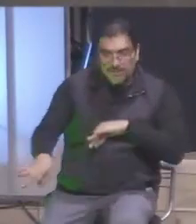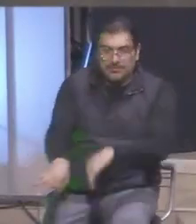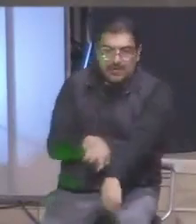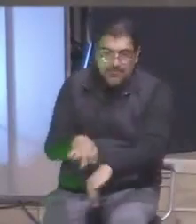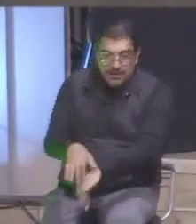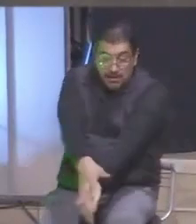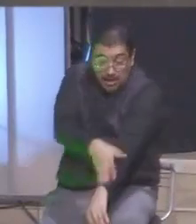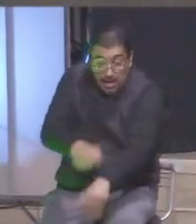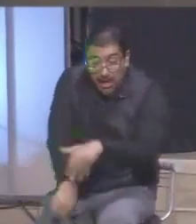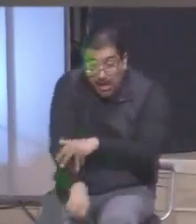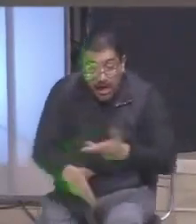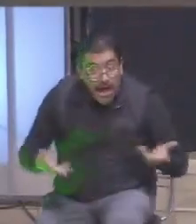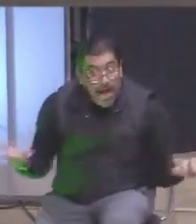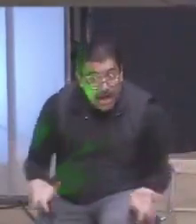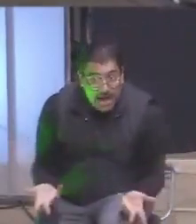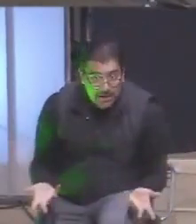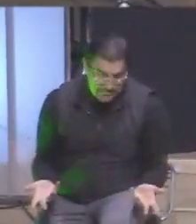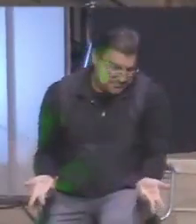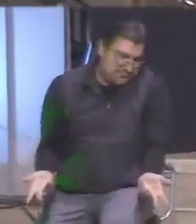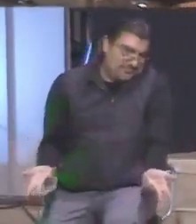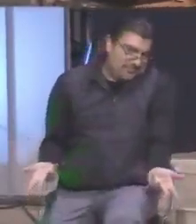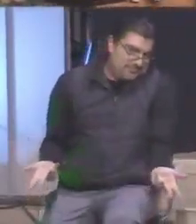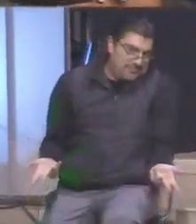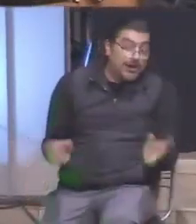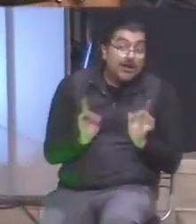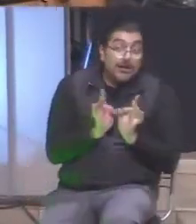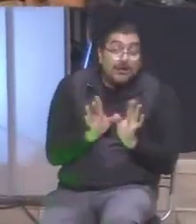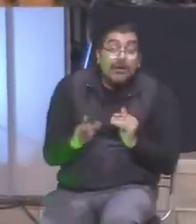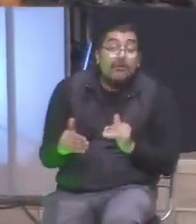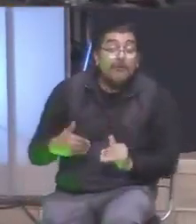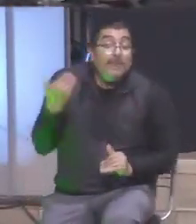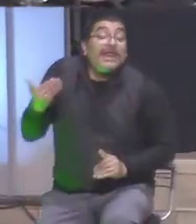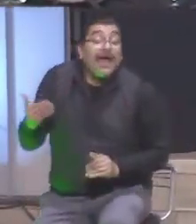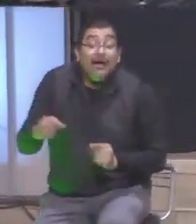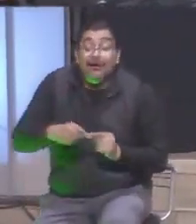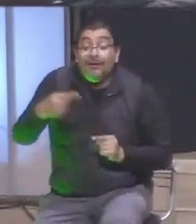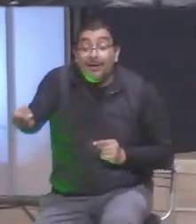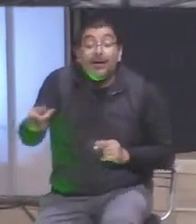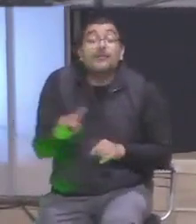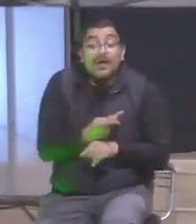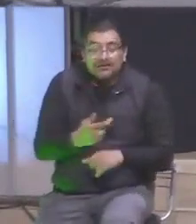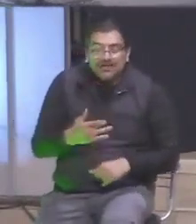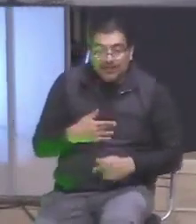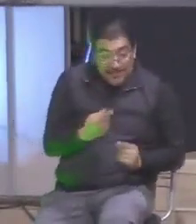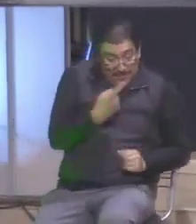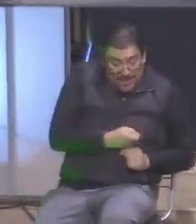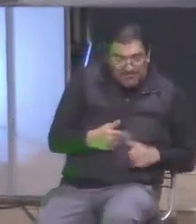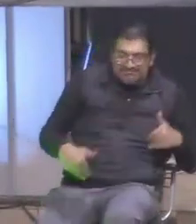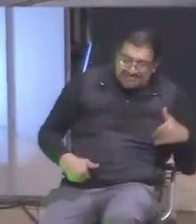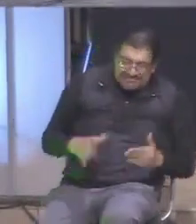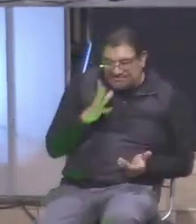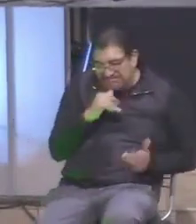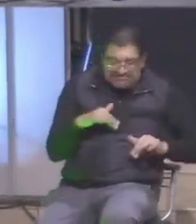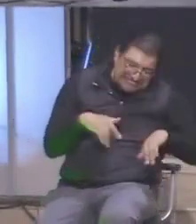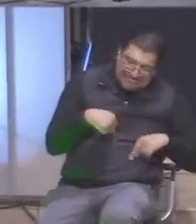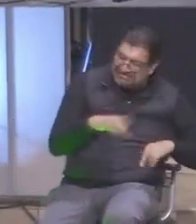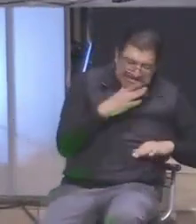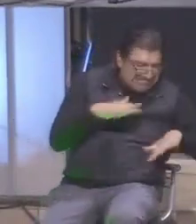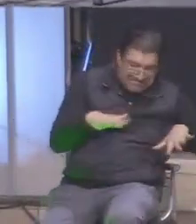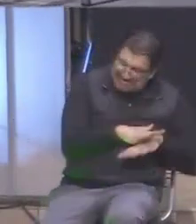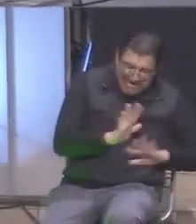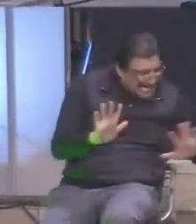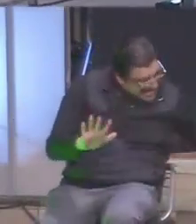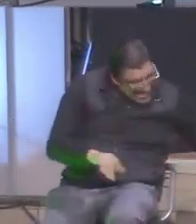trabajo qué detonó El Milagro la sensación de incomodidad